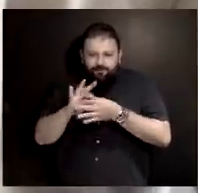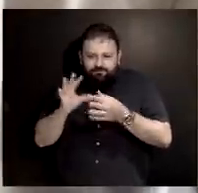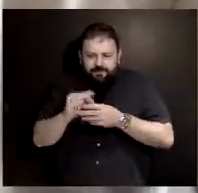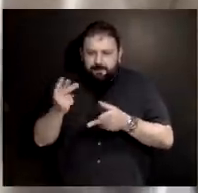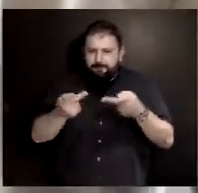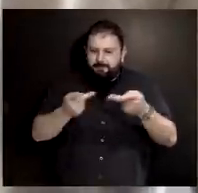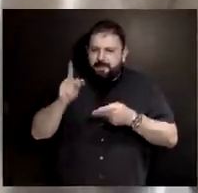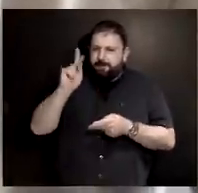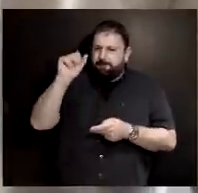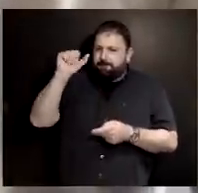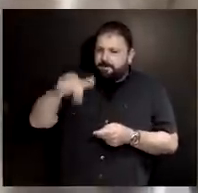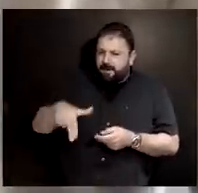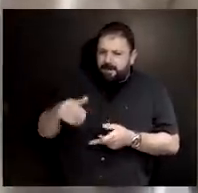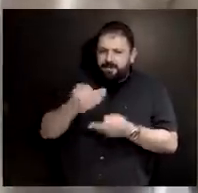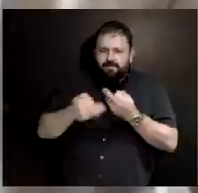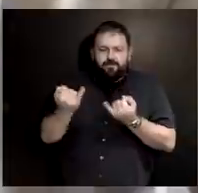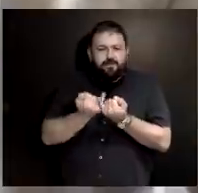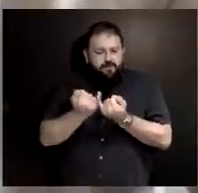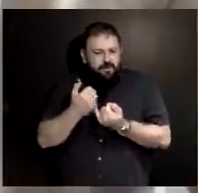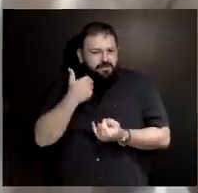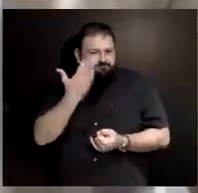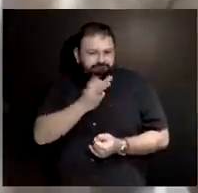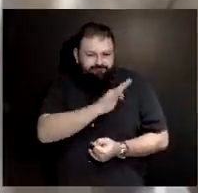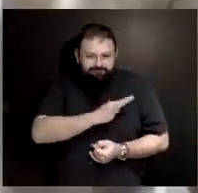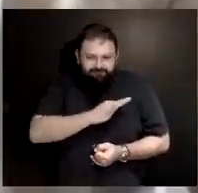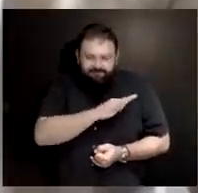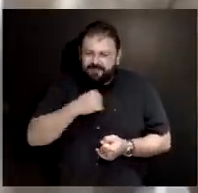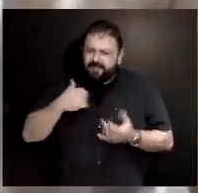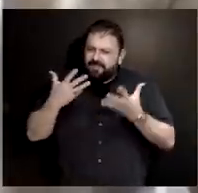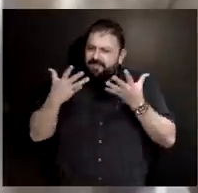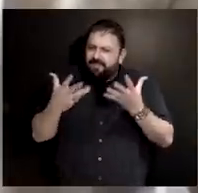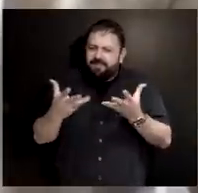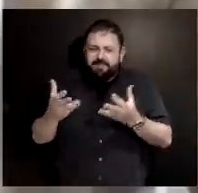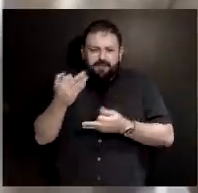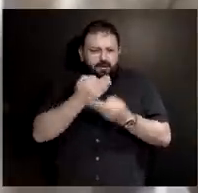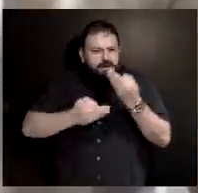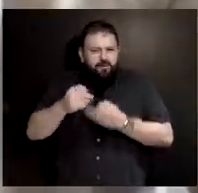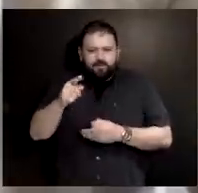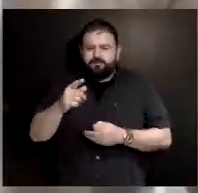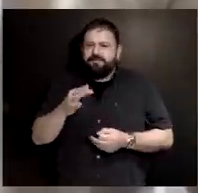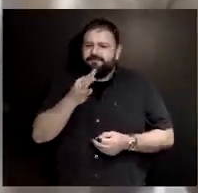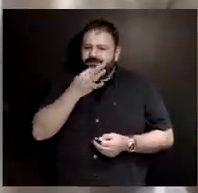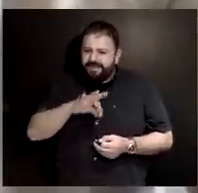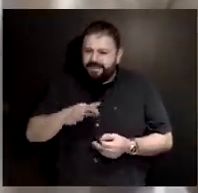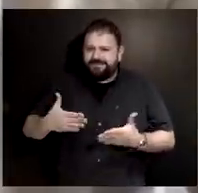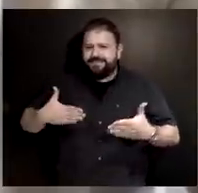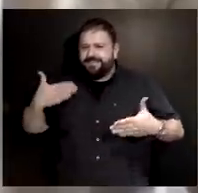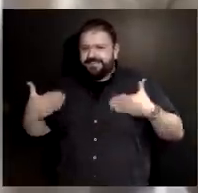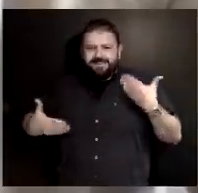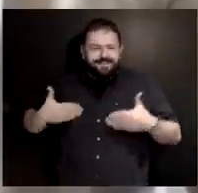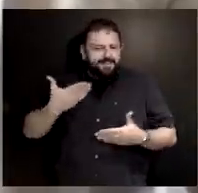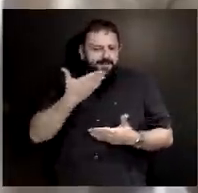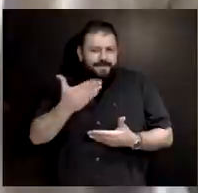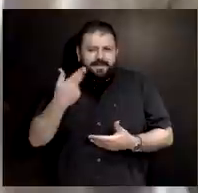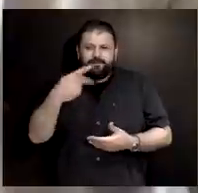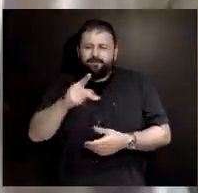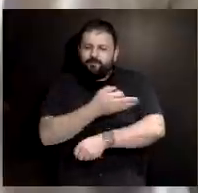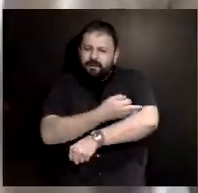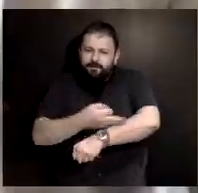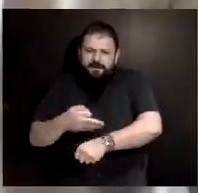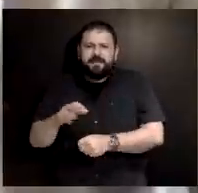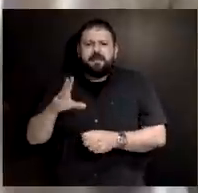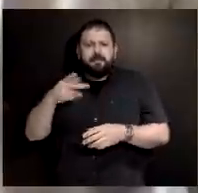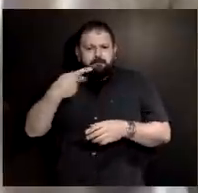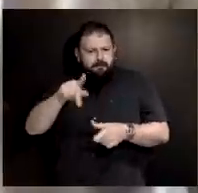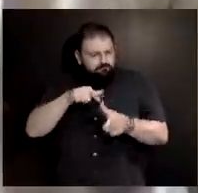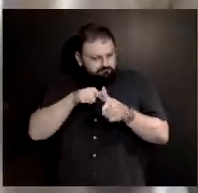planeando y también felicitarlos y que les deseo que pasen unas buenas fiestas con sus familias y no se desconecten mucho del trabajo,